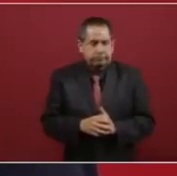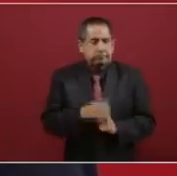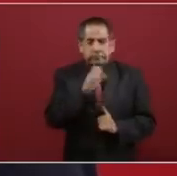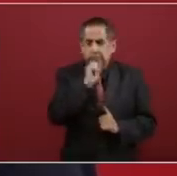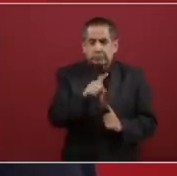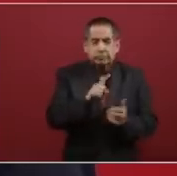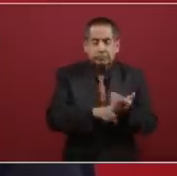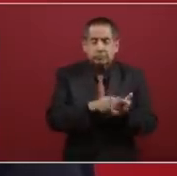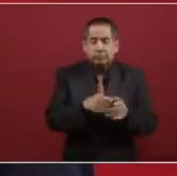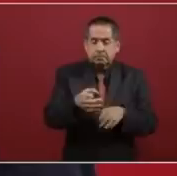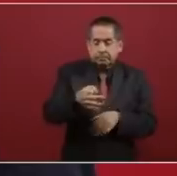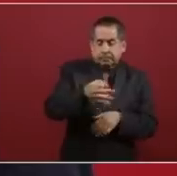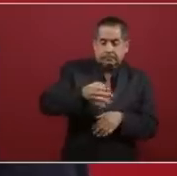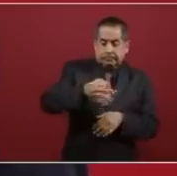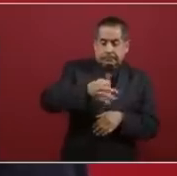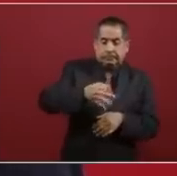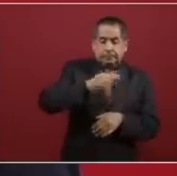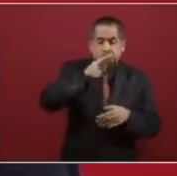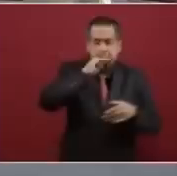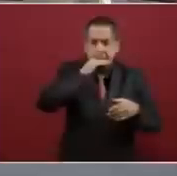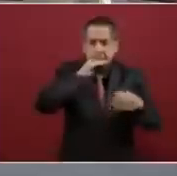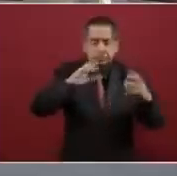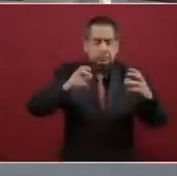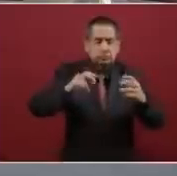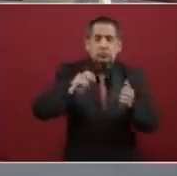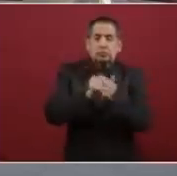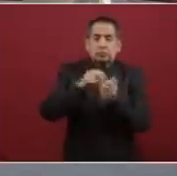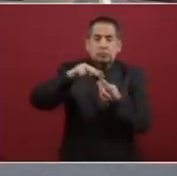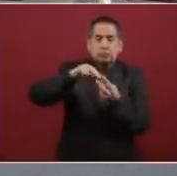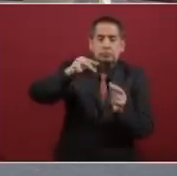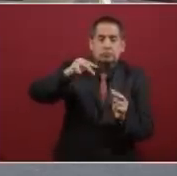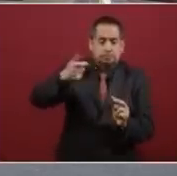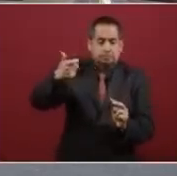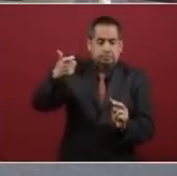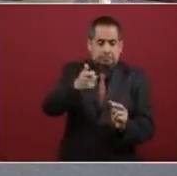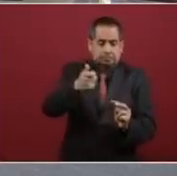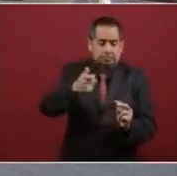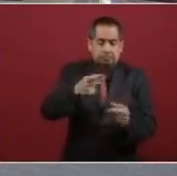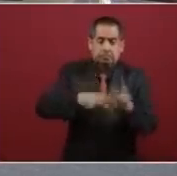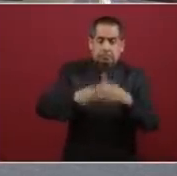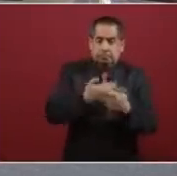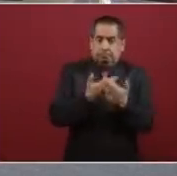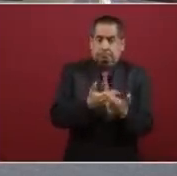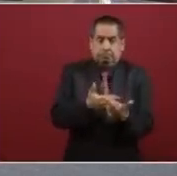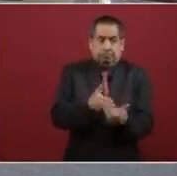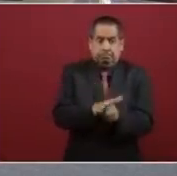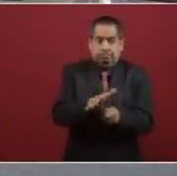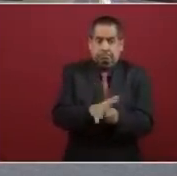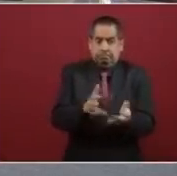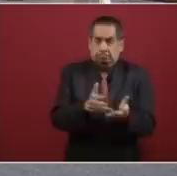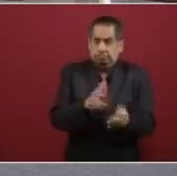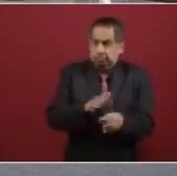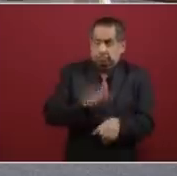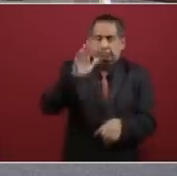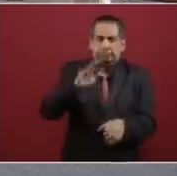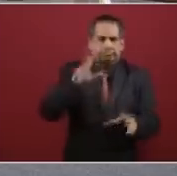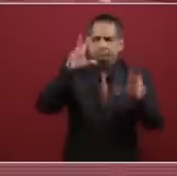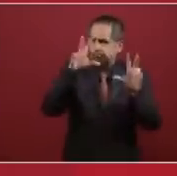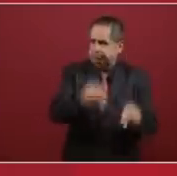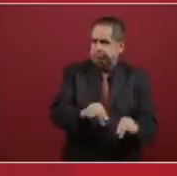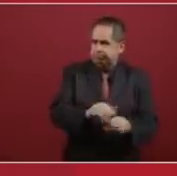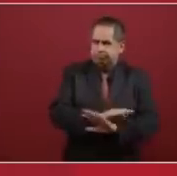semillas de maíz transgénico. Entonces, sí estamos actuando de manera